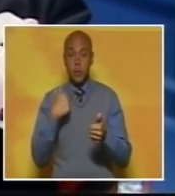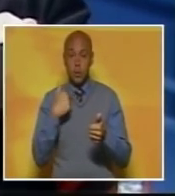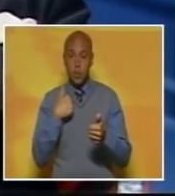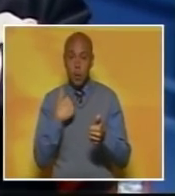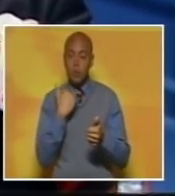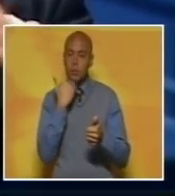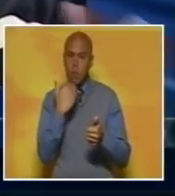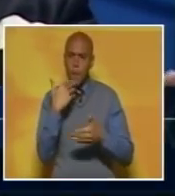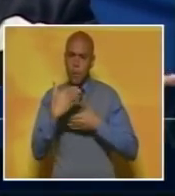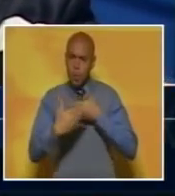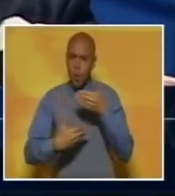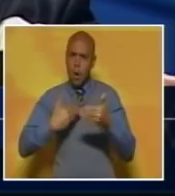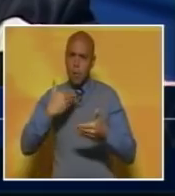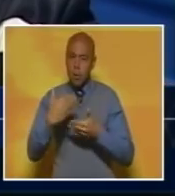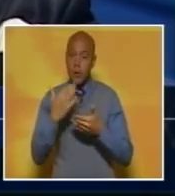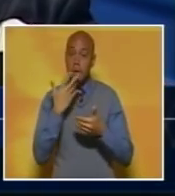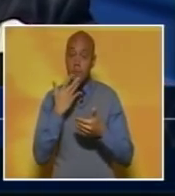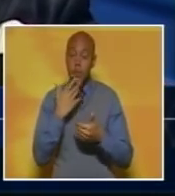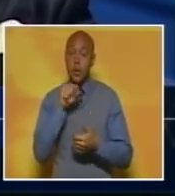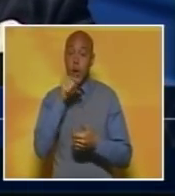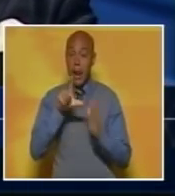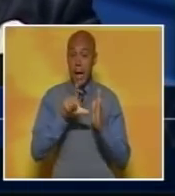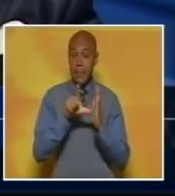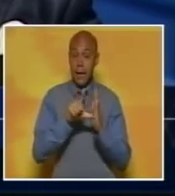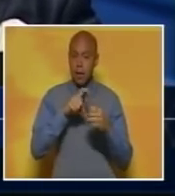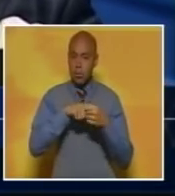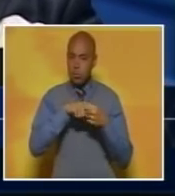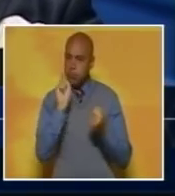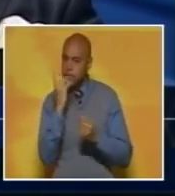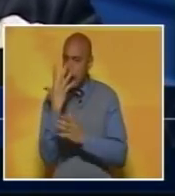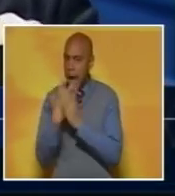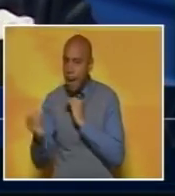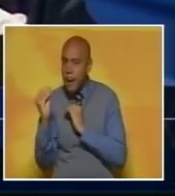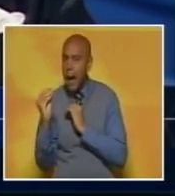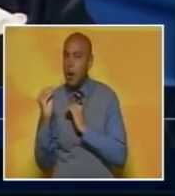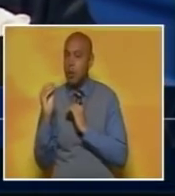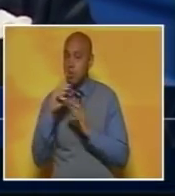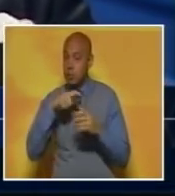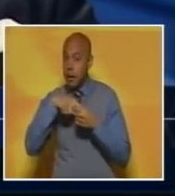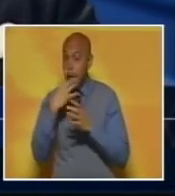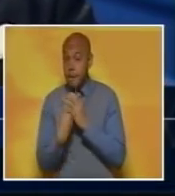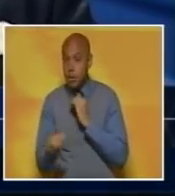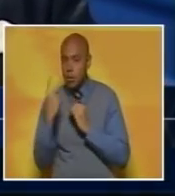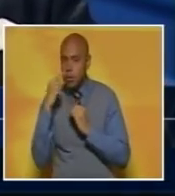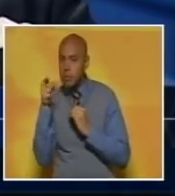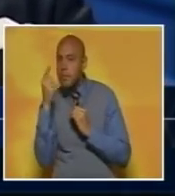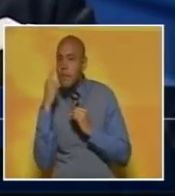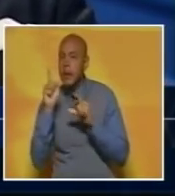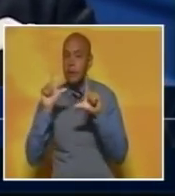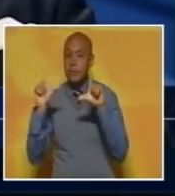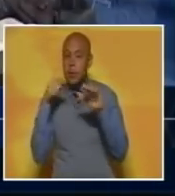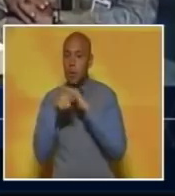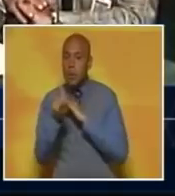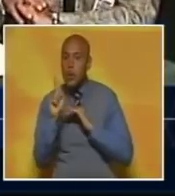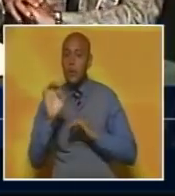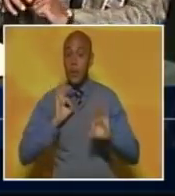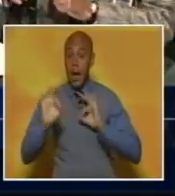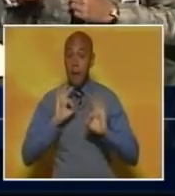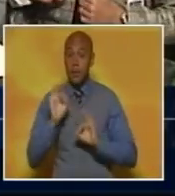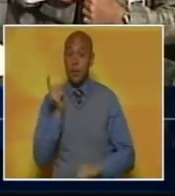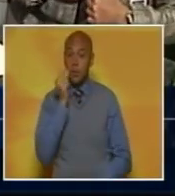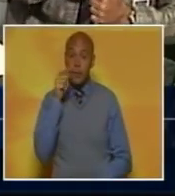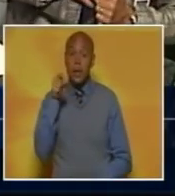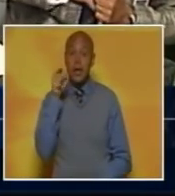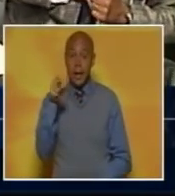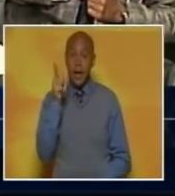acercamiento con la radio. Me jubilaba del liceo para irme a la radio a ver a los grandes actores y actrices de la época. El